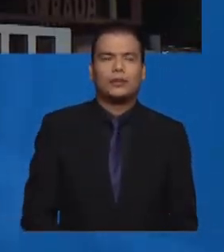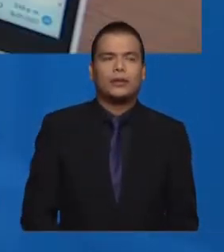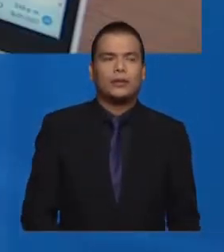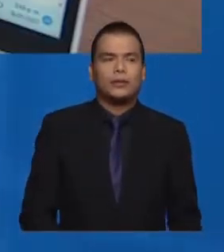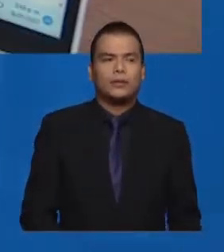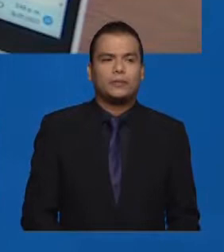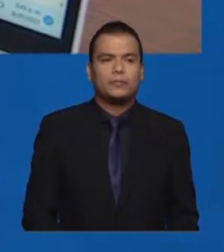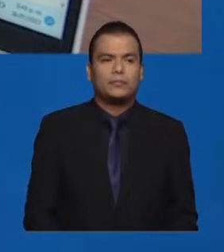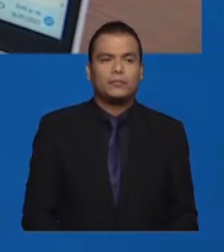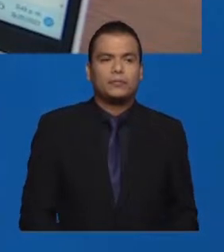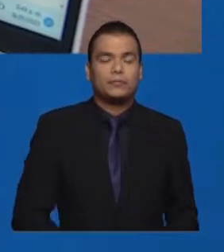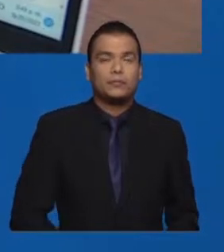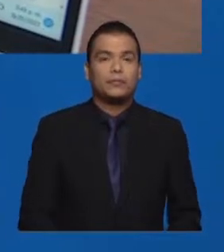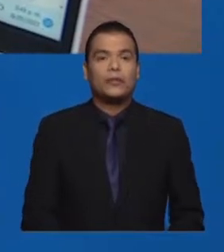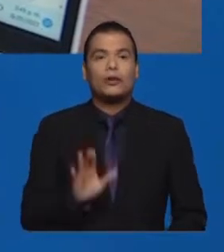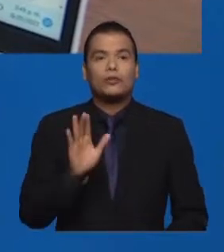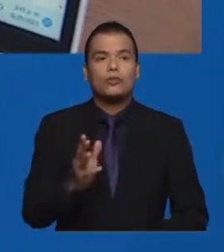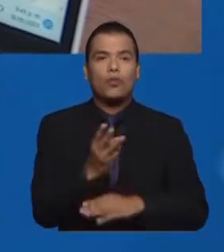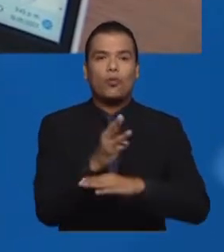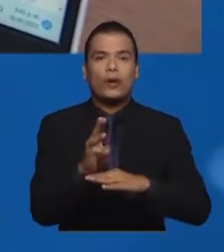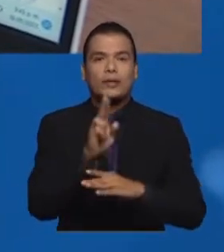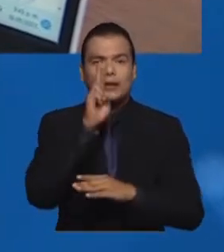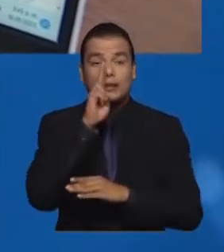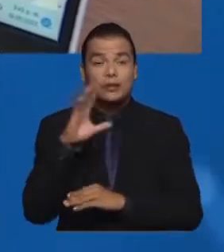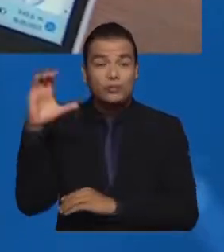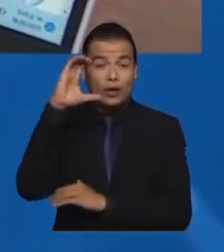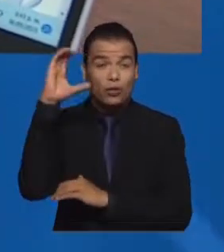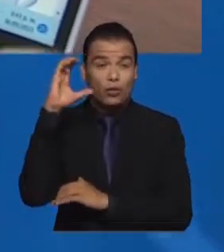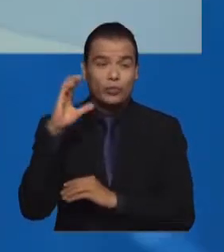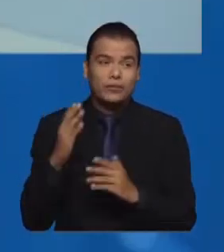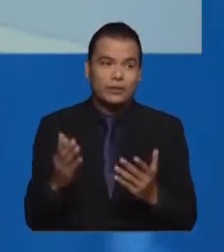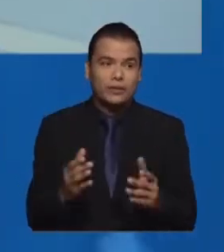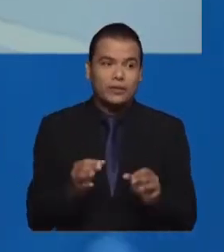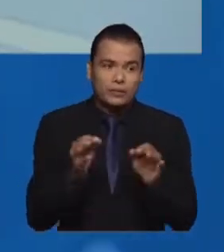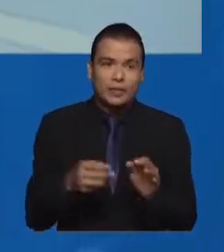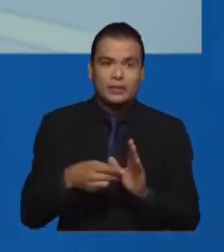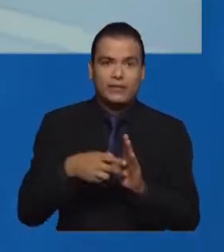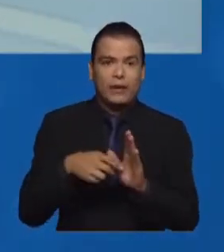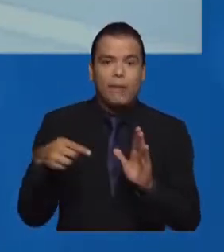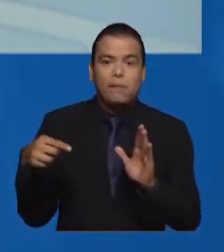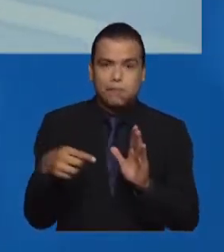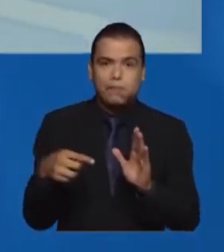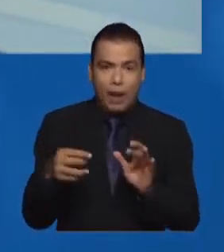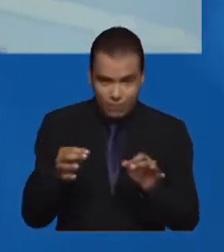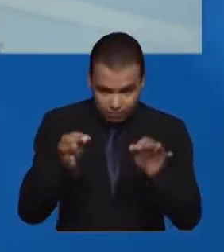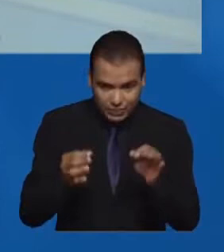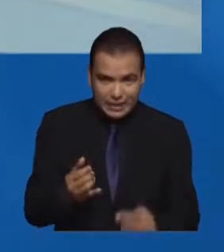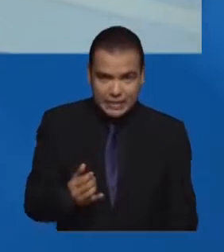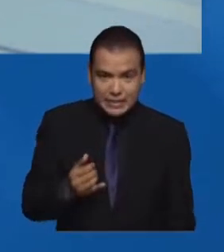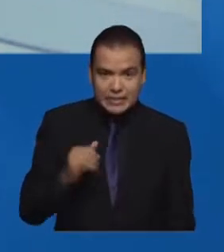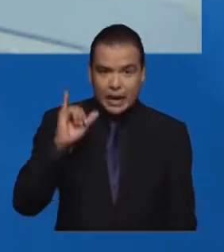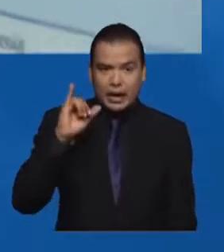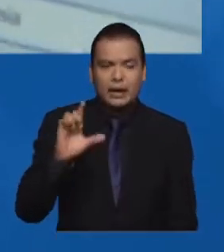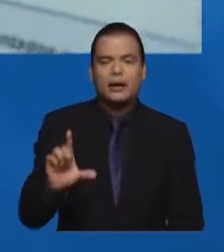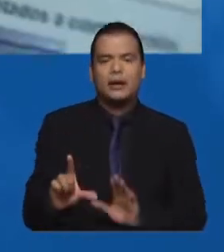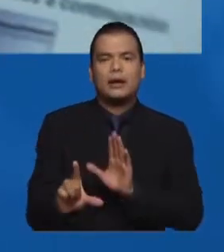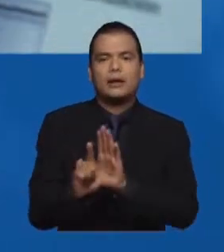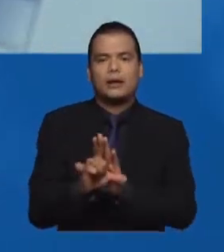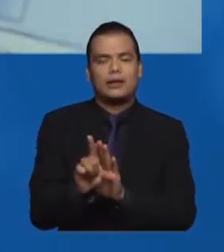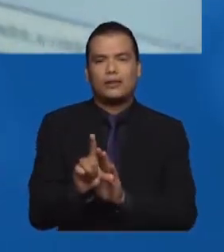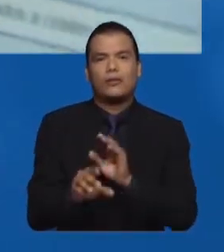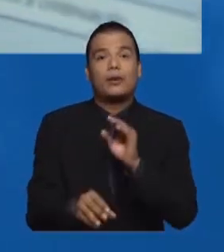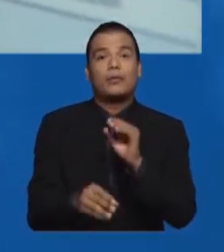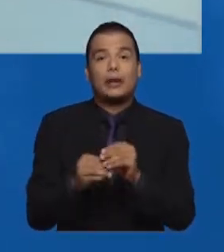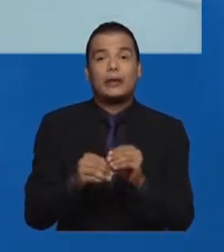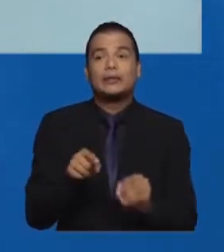vigencia y por lo tanto, pues esta ley no existe todavía legalmente a la vida jurídica. Pero lo que más les molesta